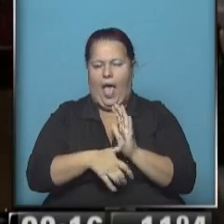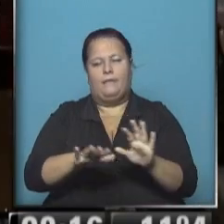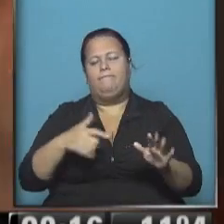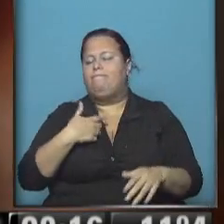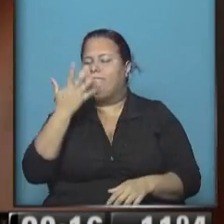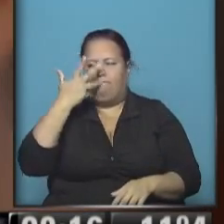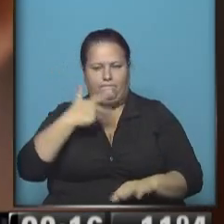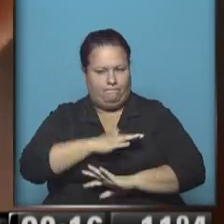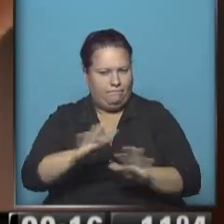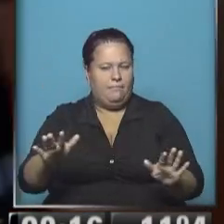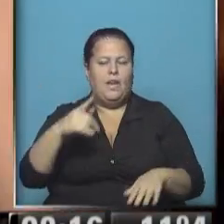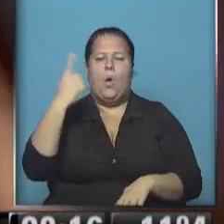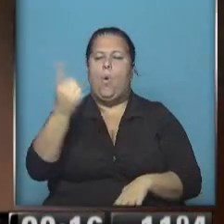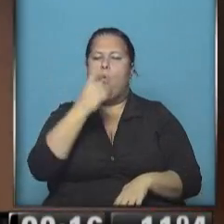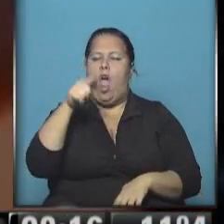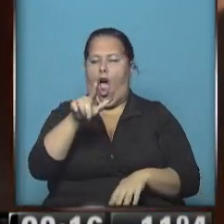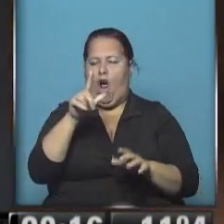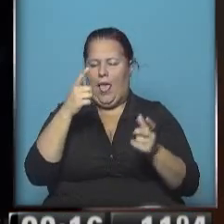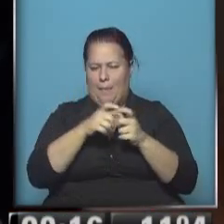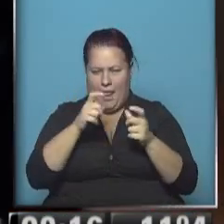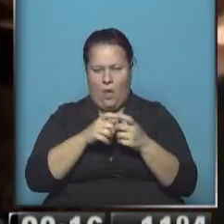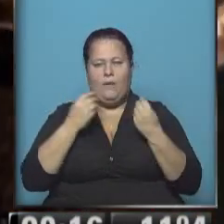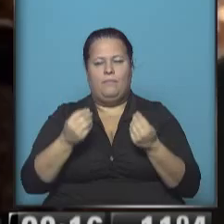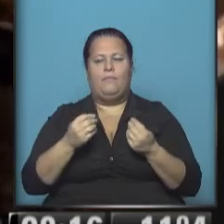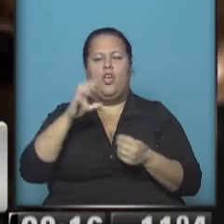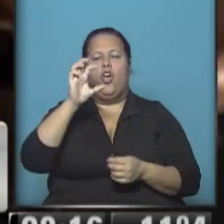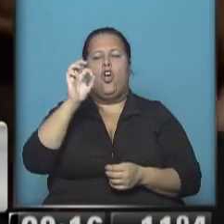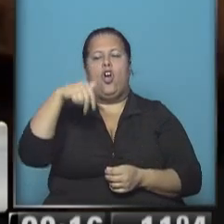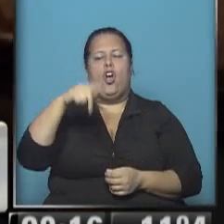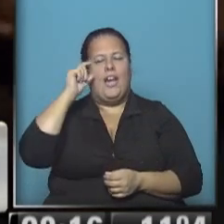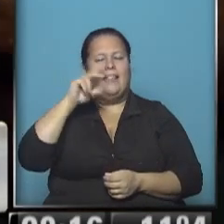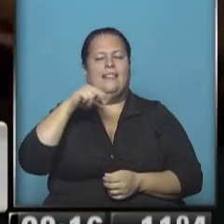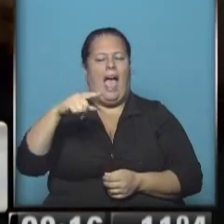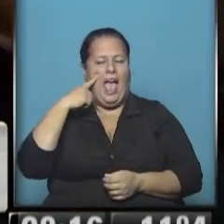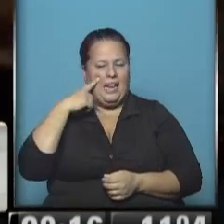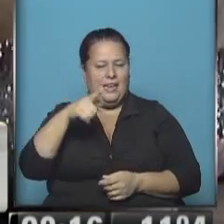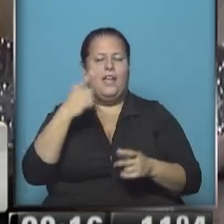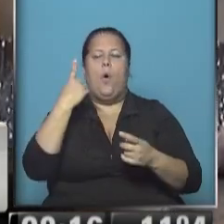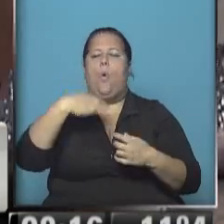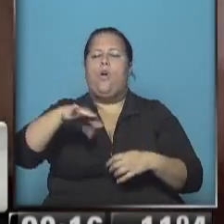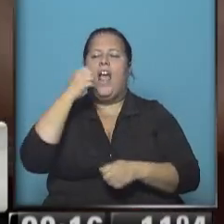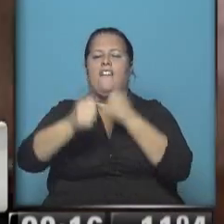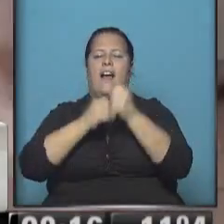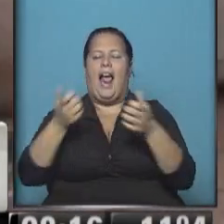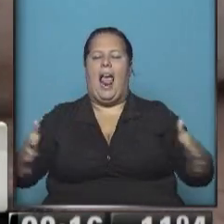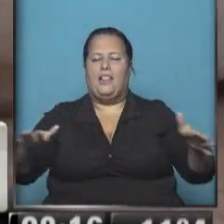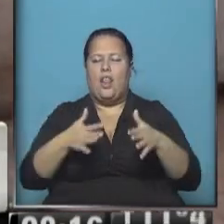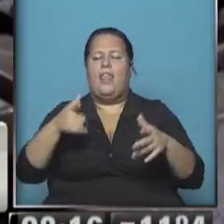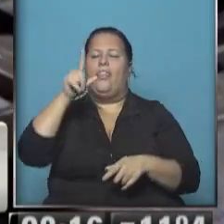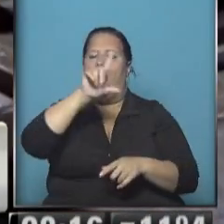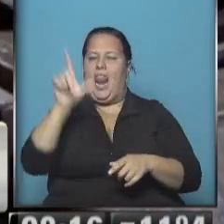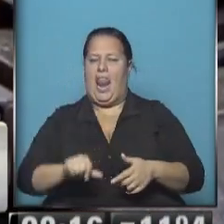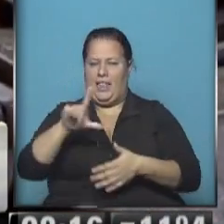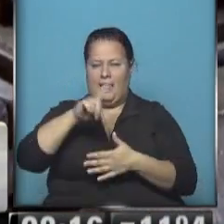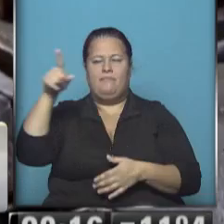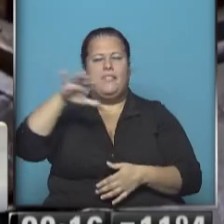disfruté muchísimo, los 61 minutos de esta película. Se llaman Conetani, que es el nombre de la única fábrica de acordeones de Latinoamérica, que está